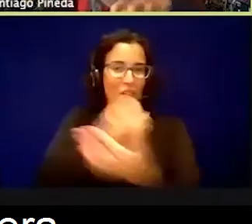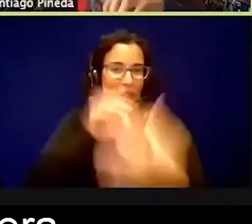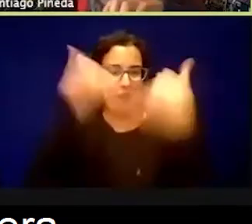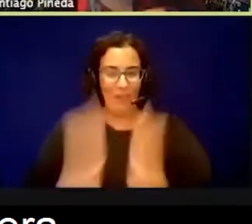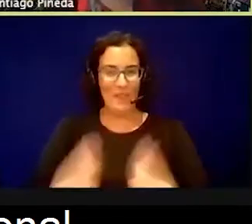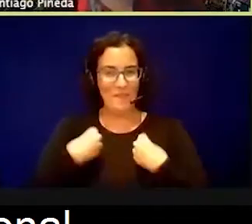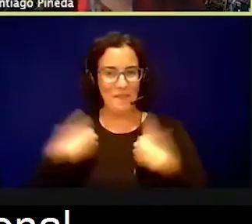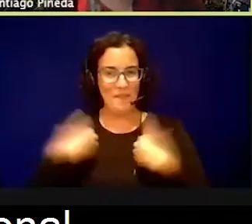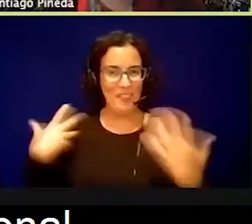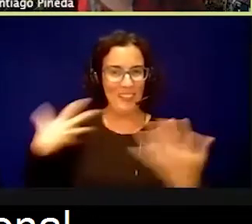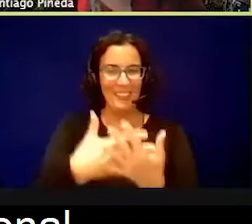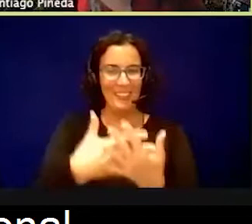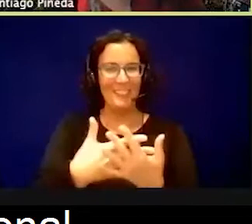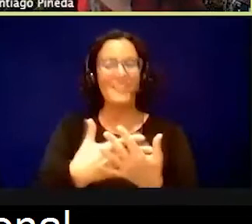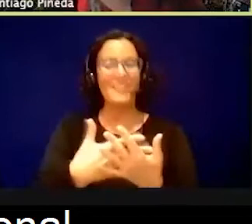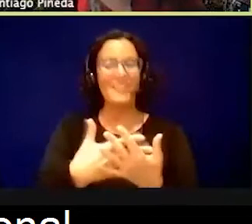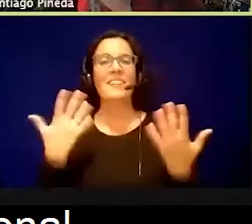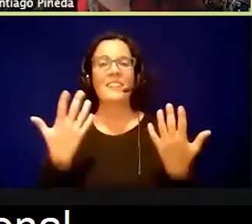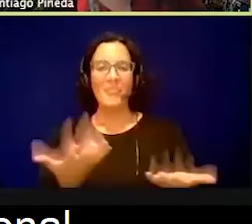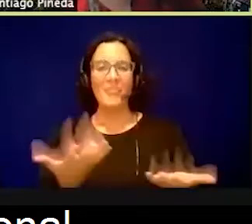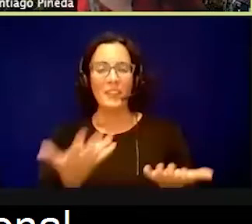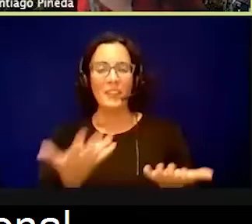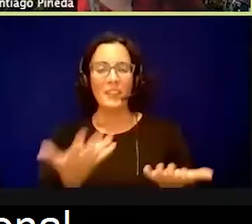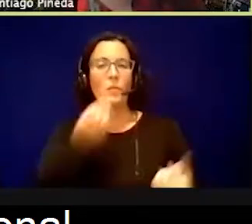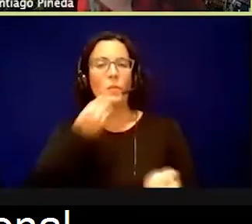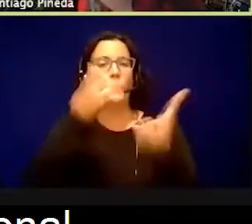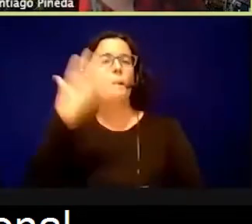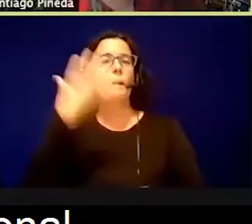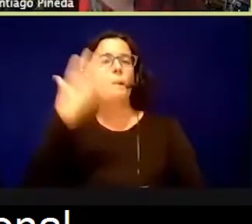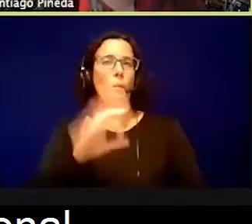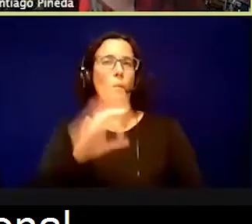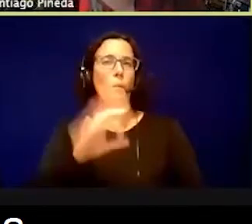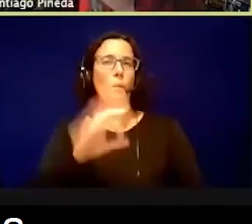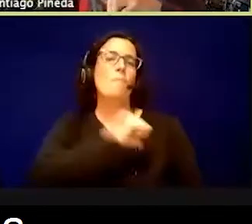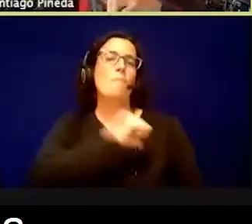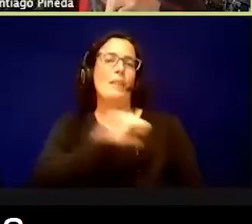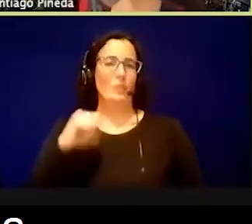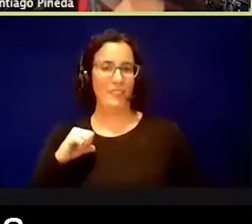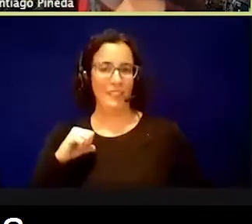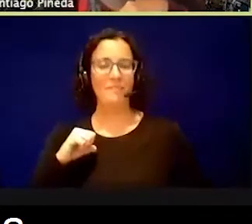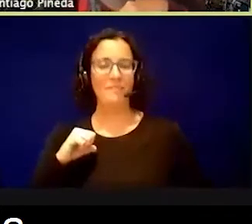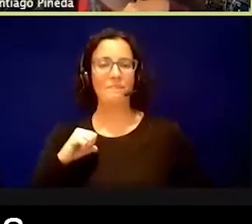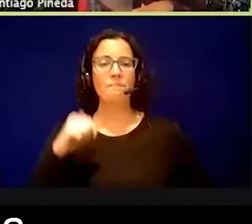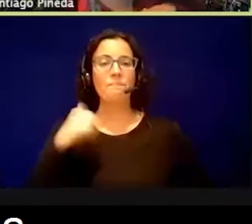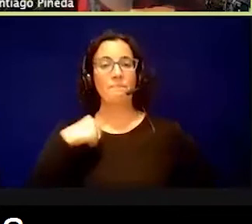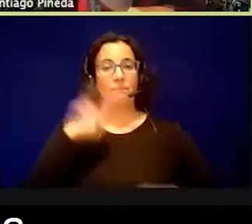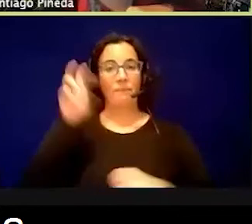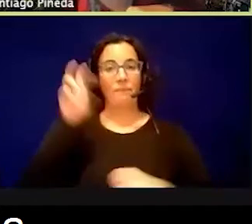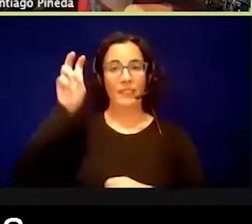pero lo que les puedo contar es algo bastante personal. Que yo vine a este trabajo